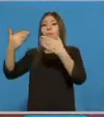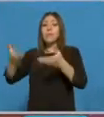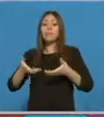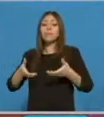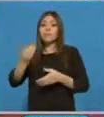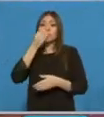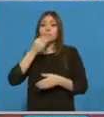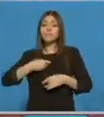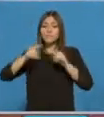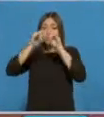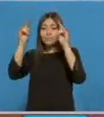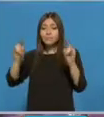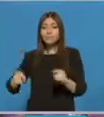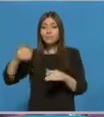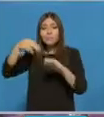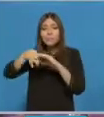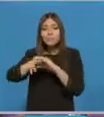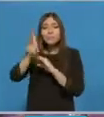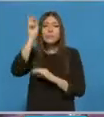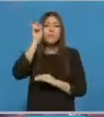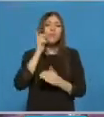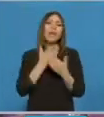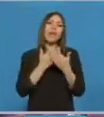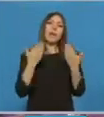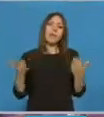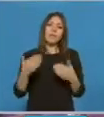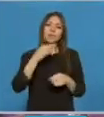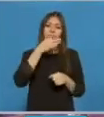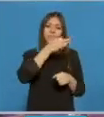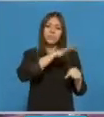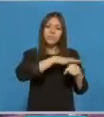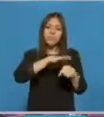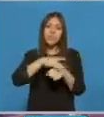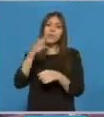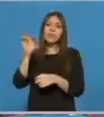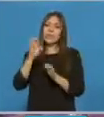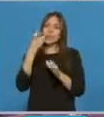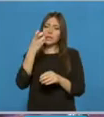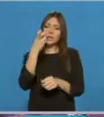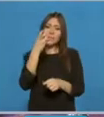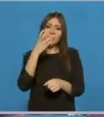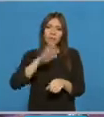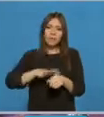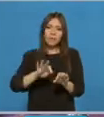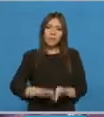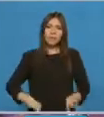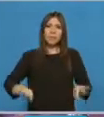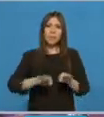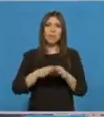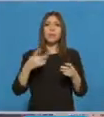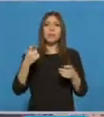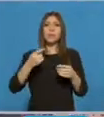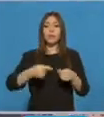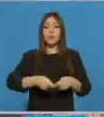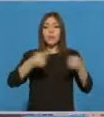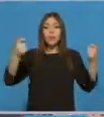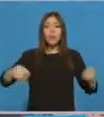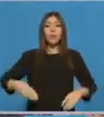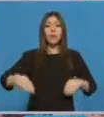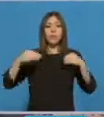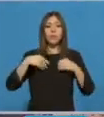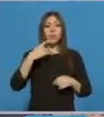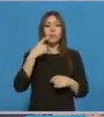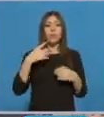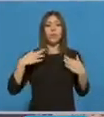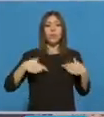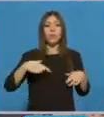Entonces, es por eso que estamos haciendo una invitación precisamente a esos artículos en particular. Cobijas y ropa, de momento en la Cruz Roja Mexicana